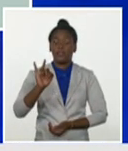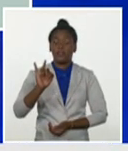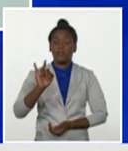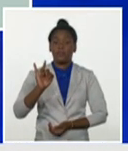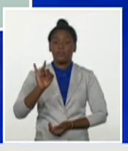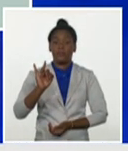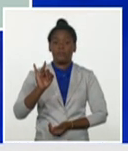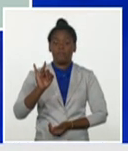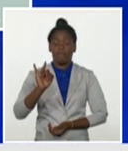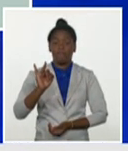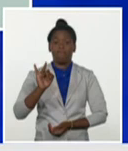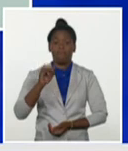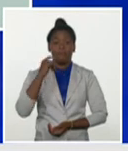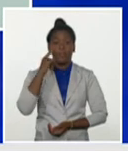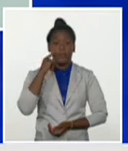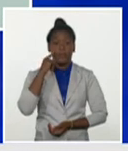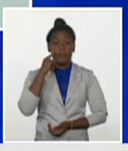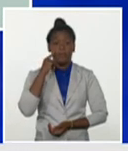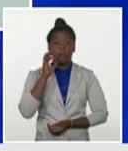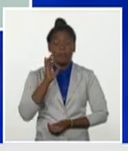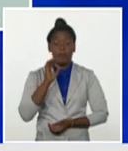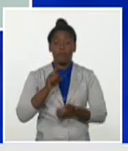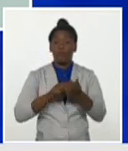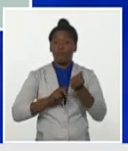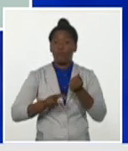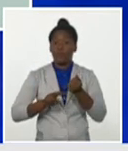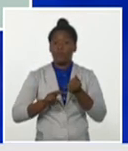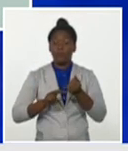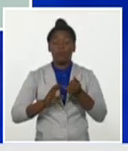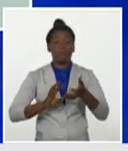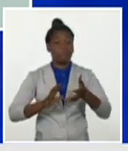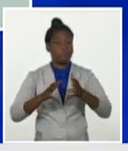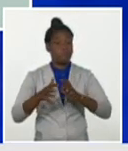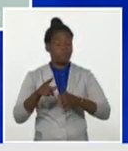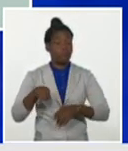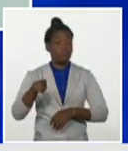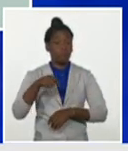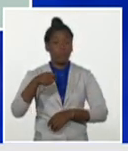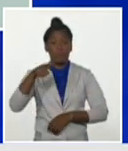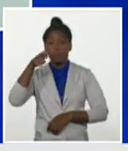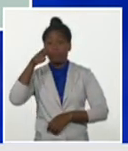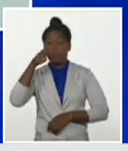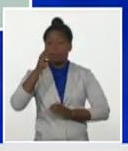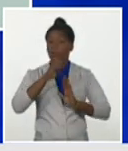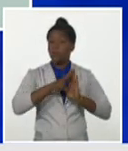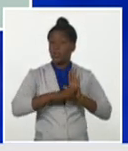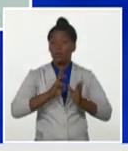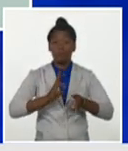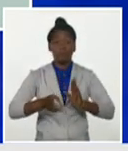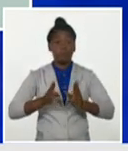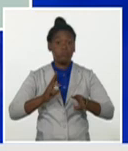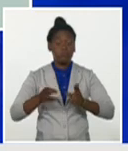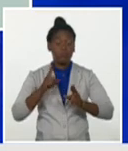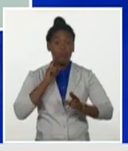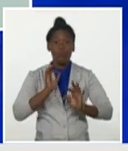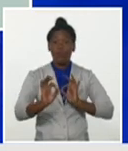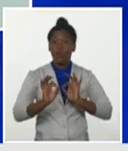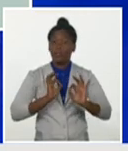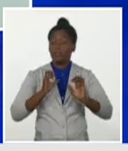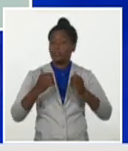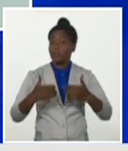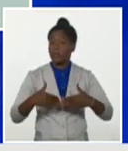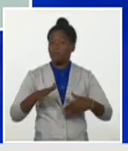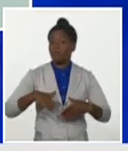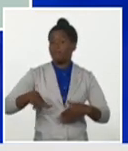que la provincia se ponga en tensión y estén aplicando un grupo de medidas para su control, que no